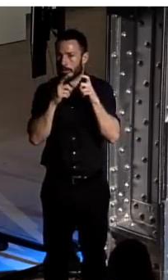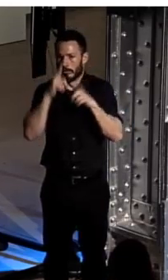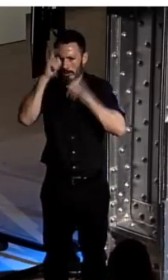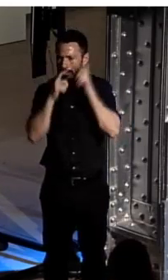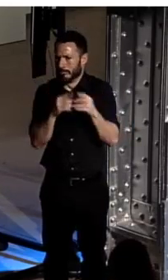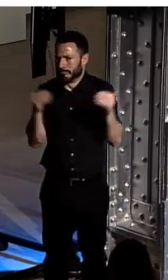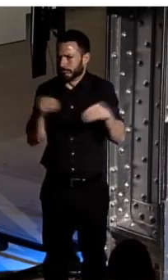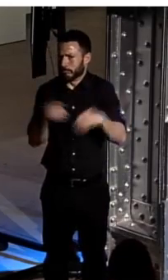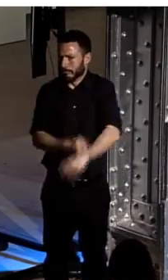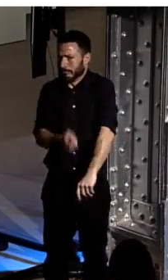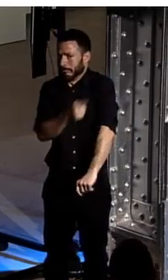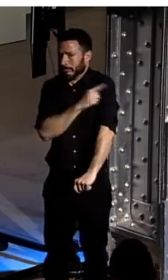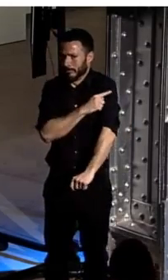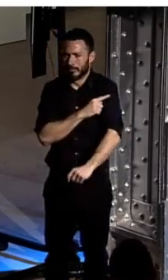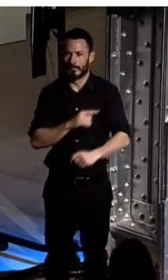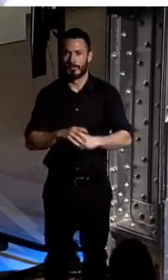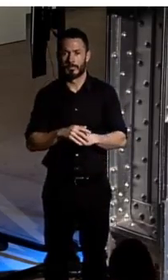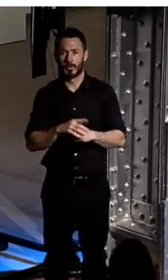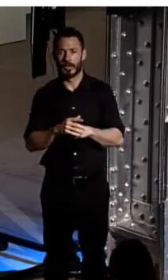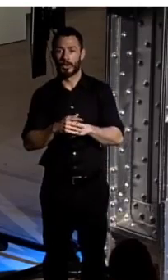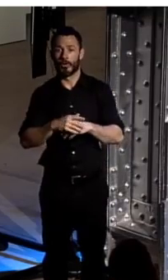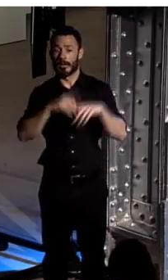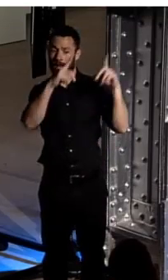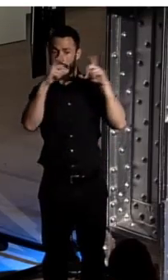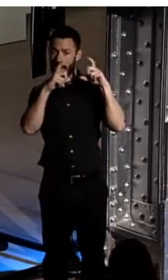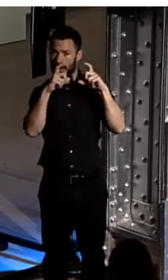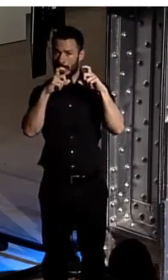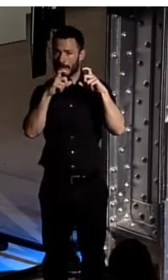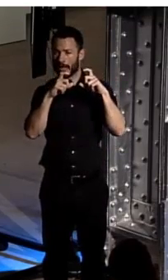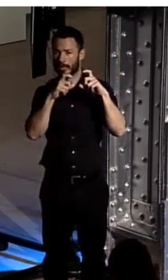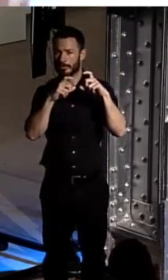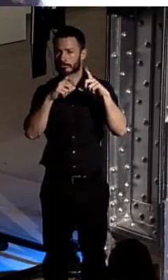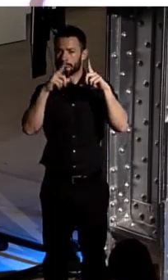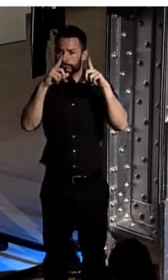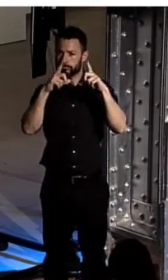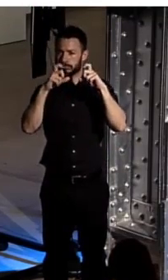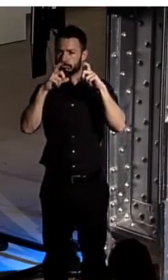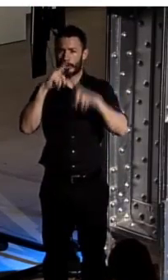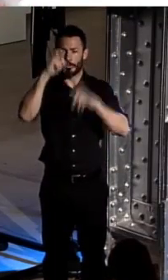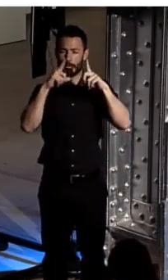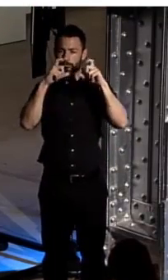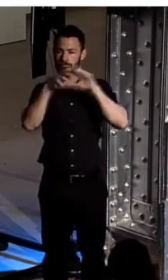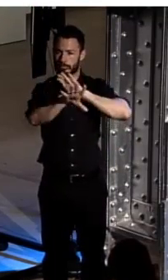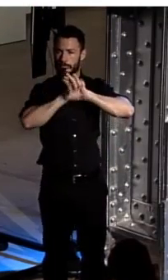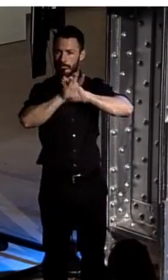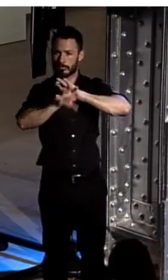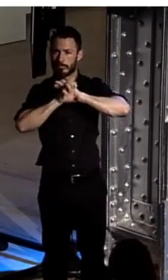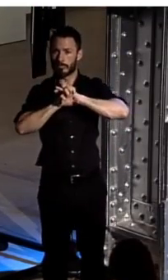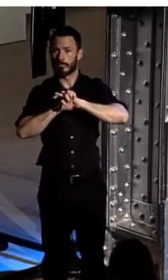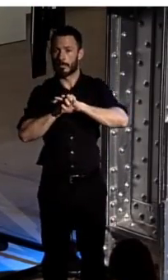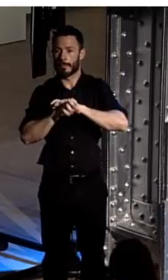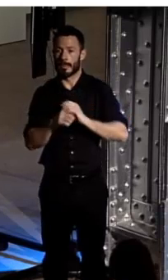surrealistas y utilizaba un gran invento que era la cámara de fotos para grabar las expresiones faciales. Entonces es un ejemplo de cómo la tecnología puede